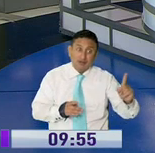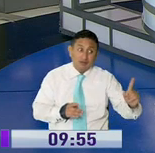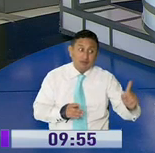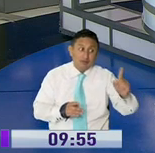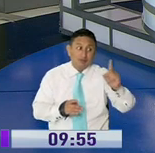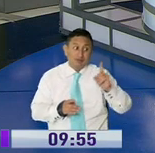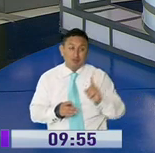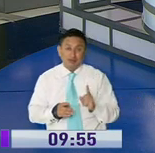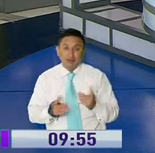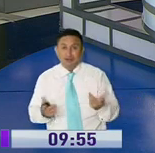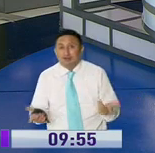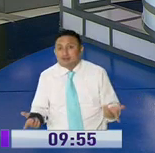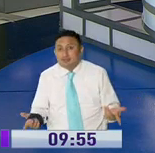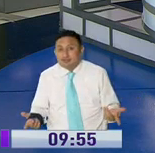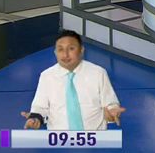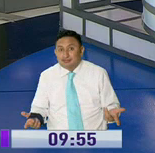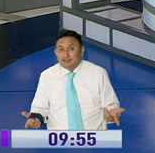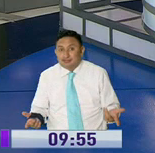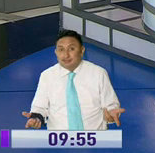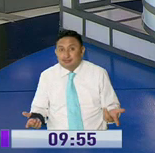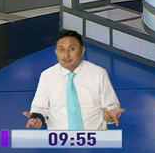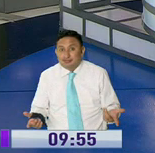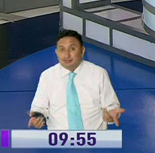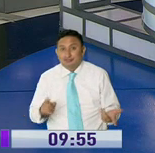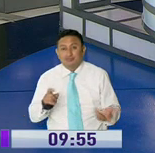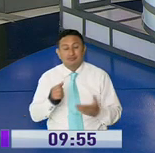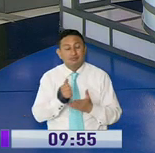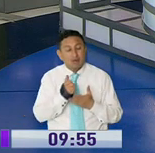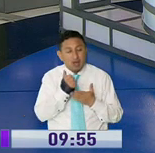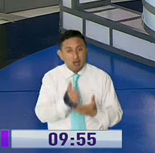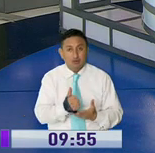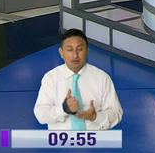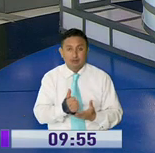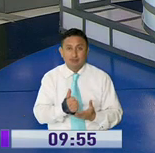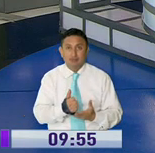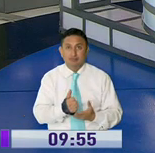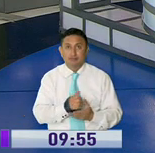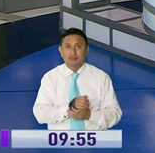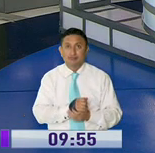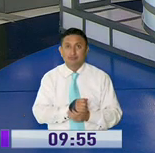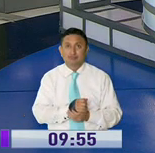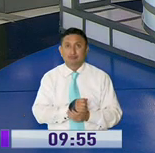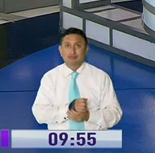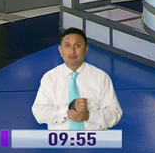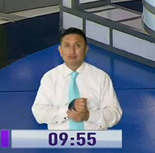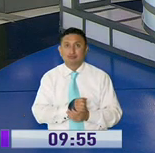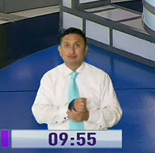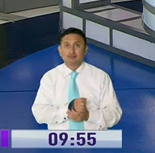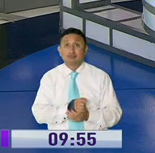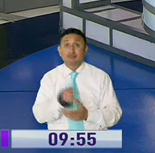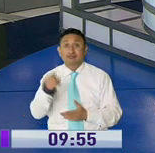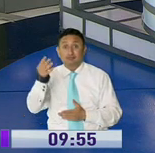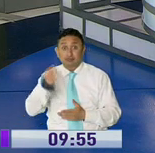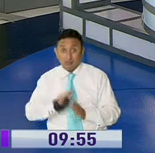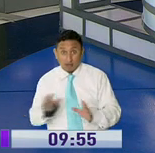terminar haciendo el trámite. O sea, no. O sea, hay que ver cómo se agiliza, ¿no? Está ahí nomás. Voy a ver la cantidad que